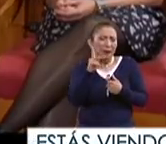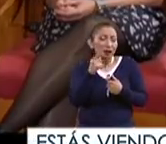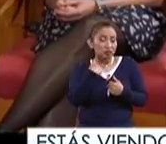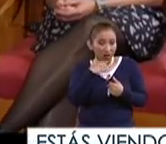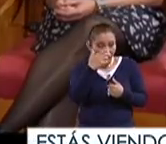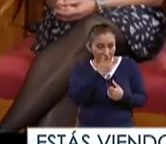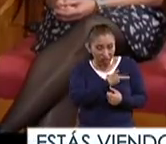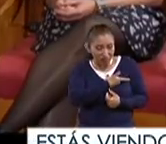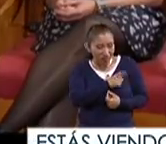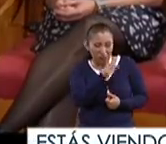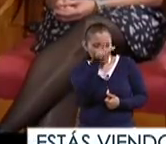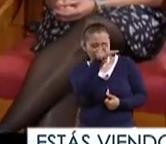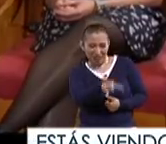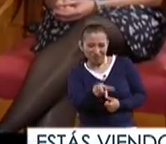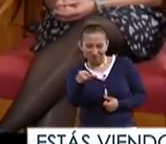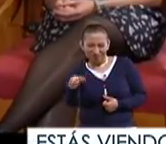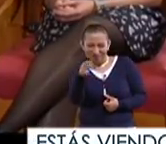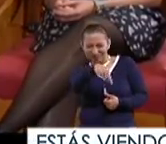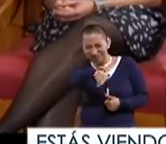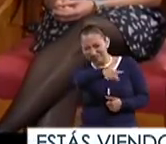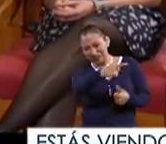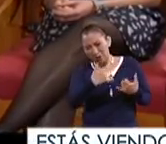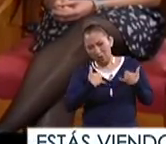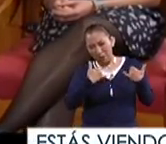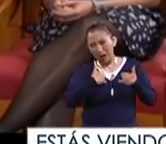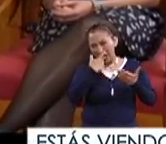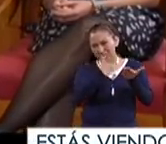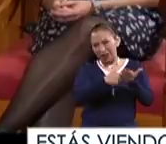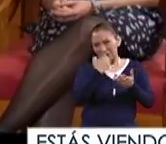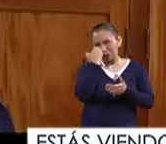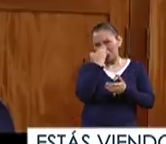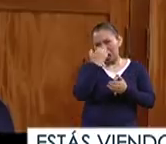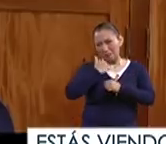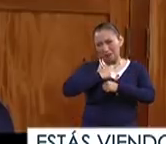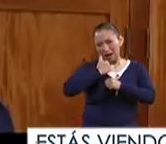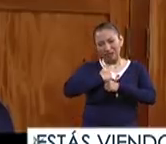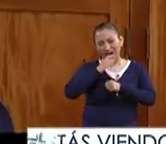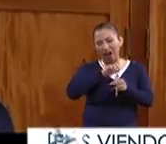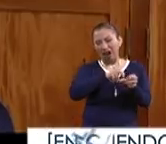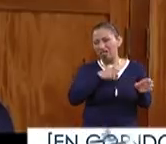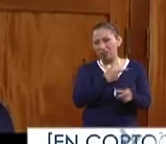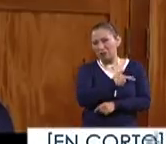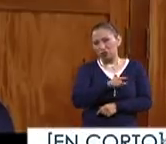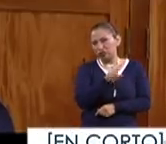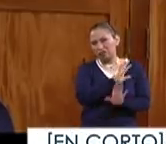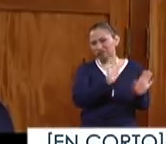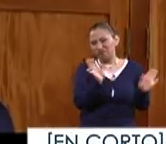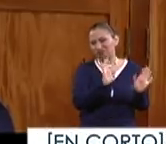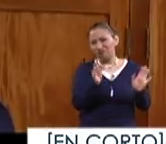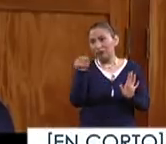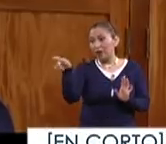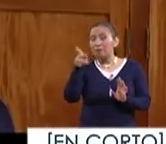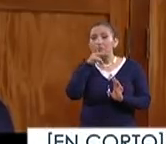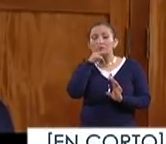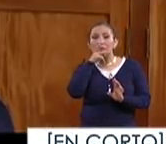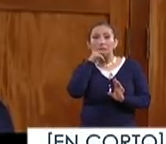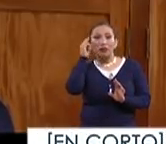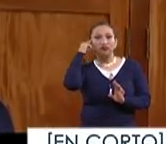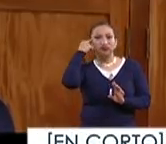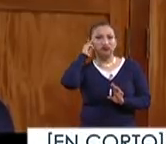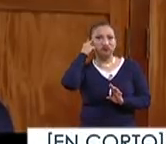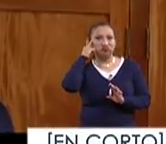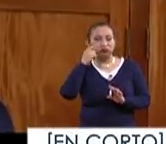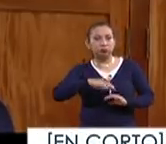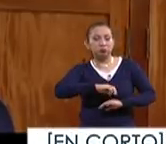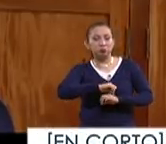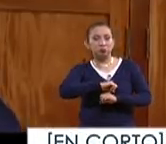estuve de acuerdo con las actitudes con los jóvenes. Decidí no entrar, que fue un choque para mi padre en su